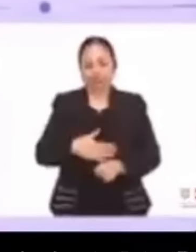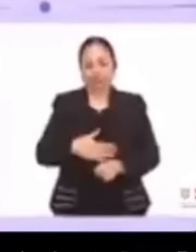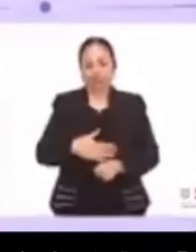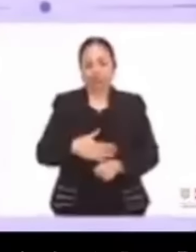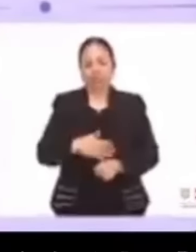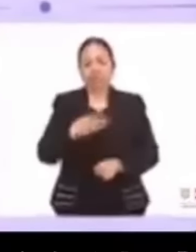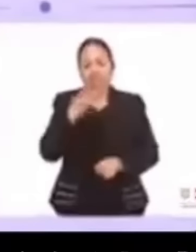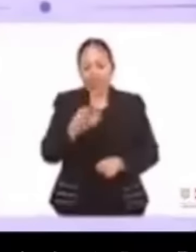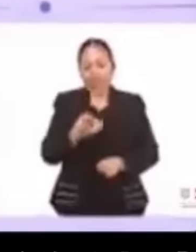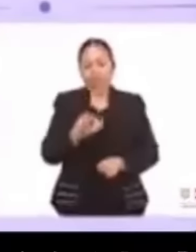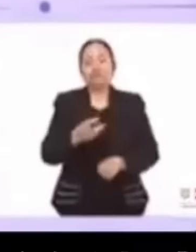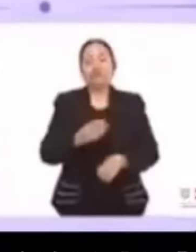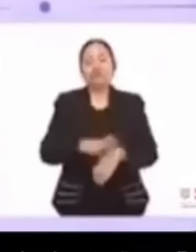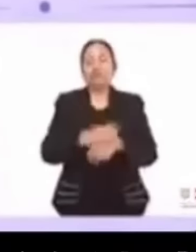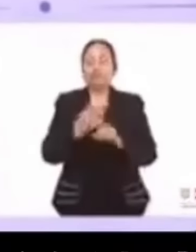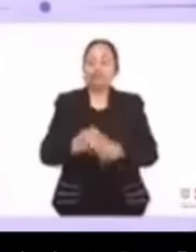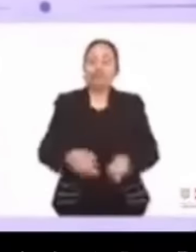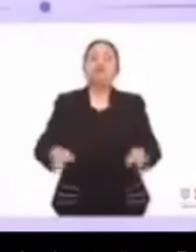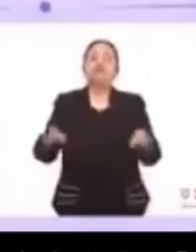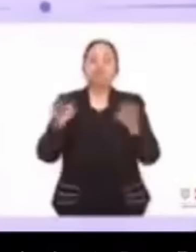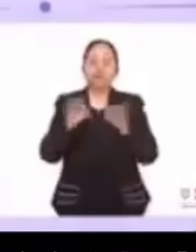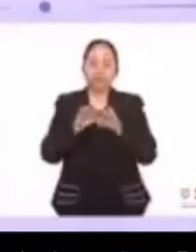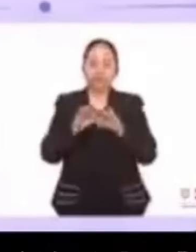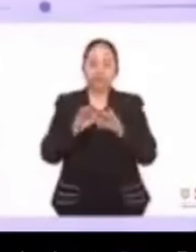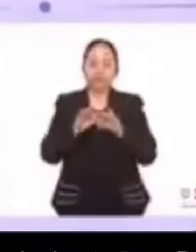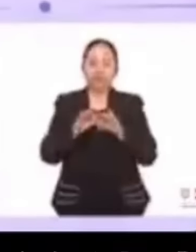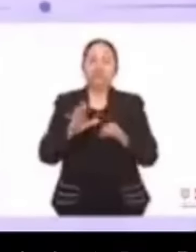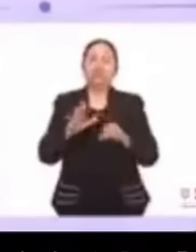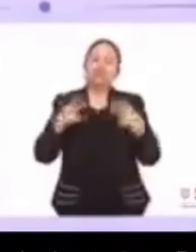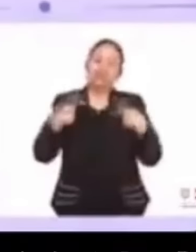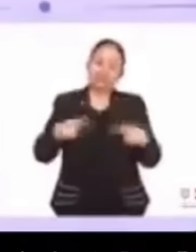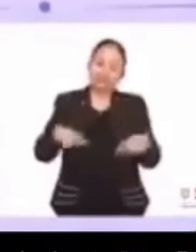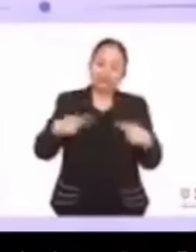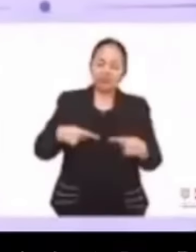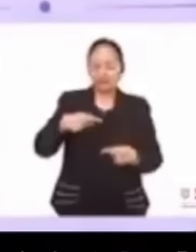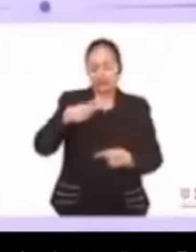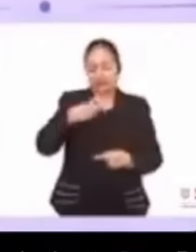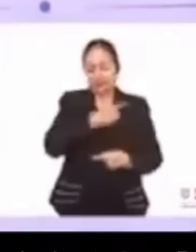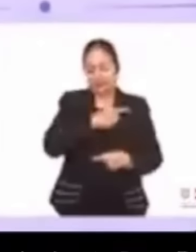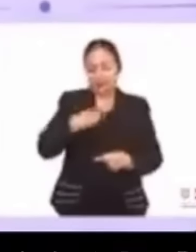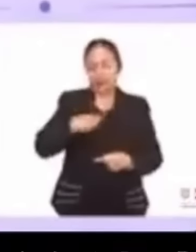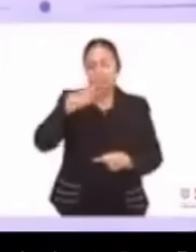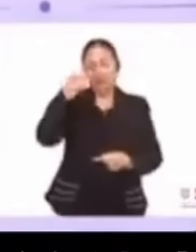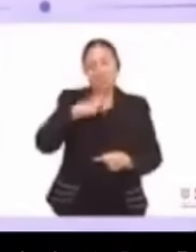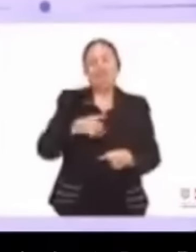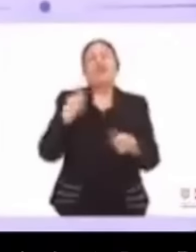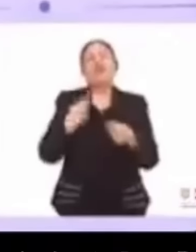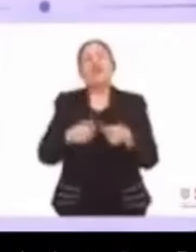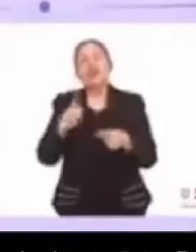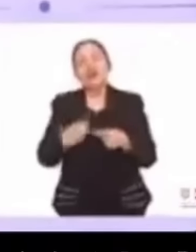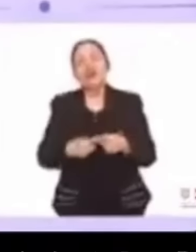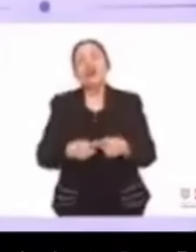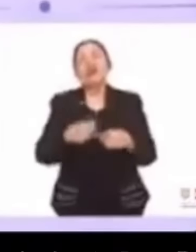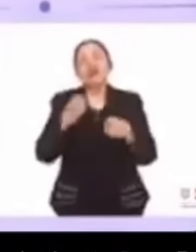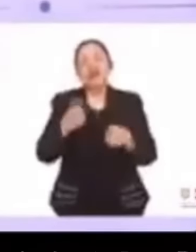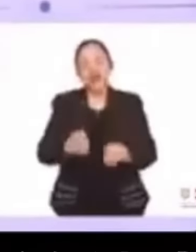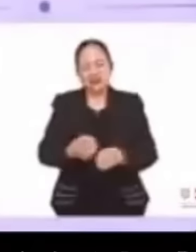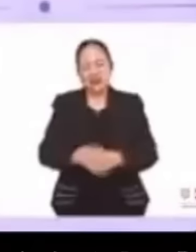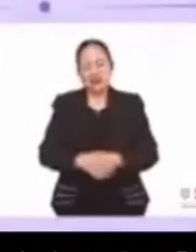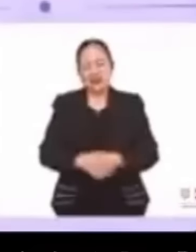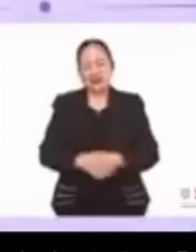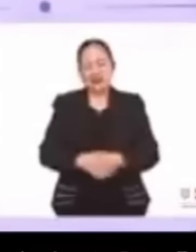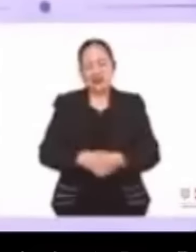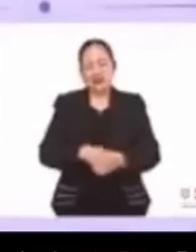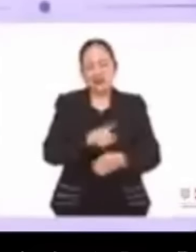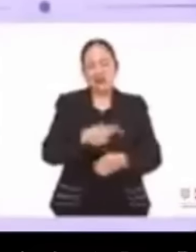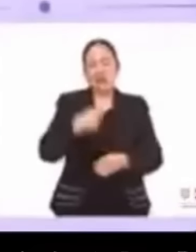asunto de la mayor trascendencia social y la gente debe saber quién está de cada lado.